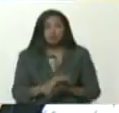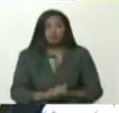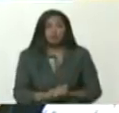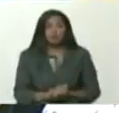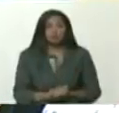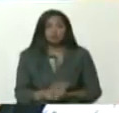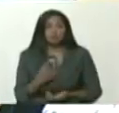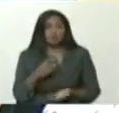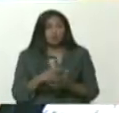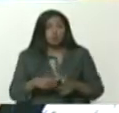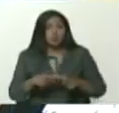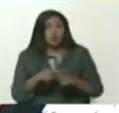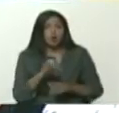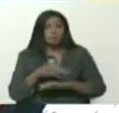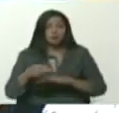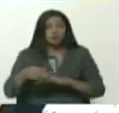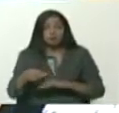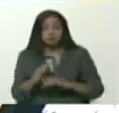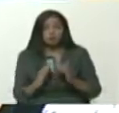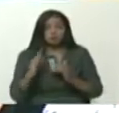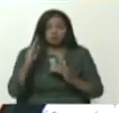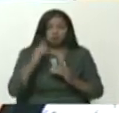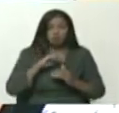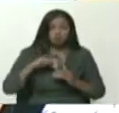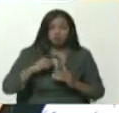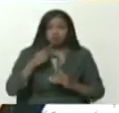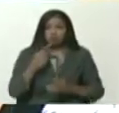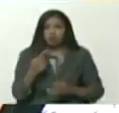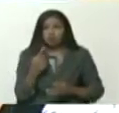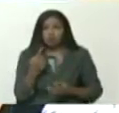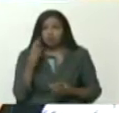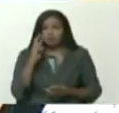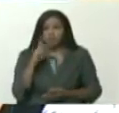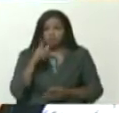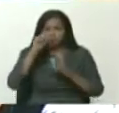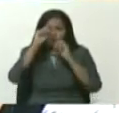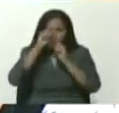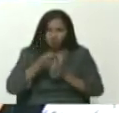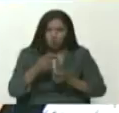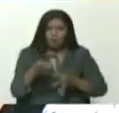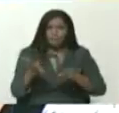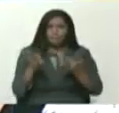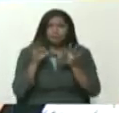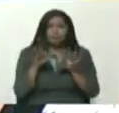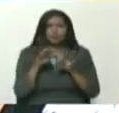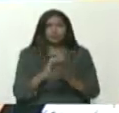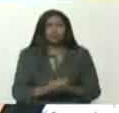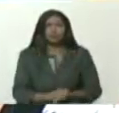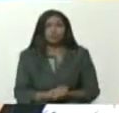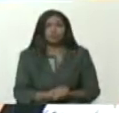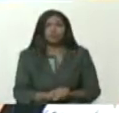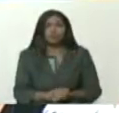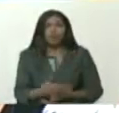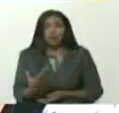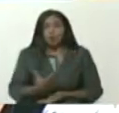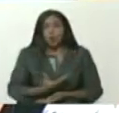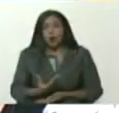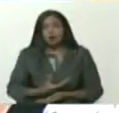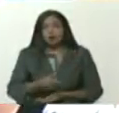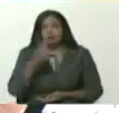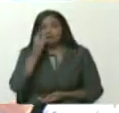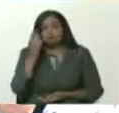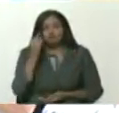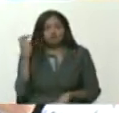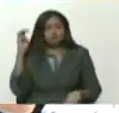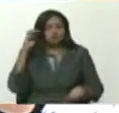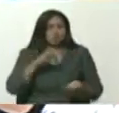acá en el municipio arriba. Y tengo que hacerle un reconocimiento muy especial a los alcaldes y alcaldesas